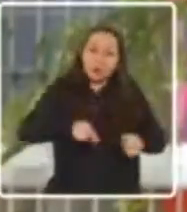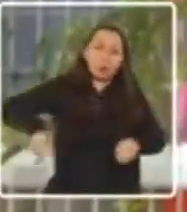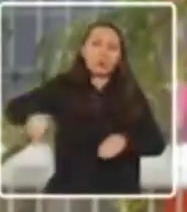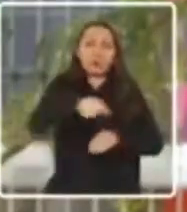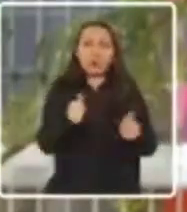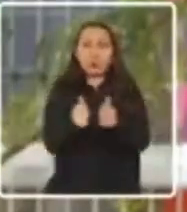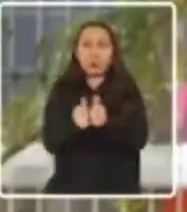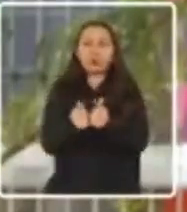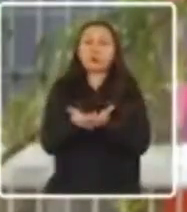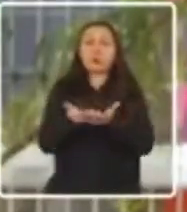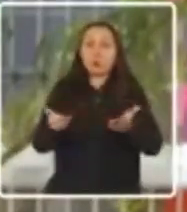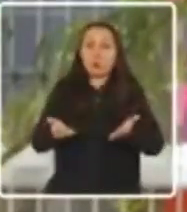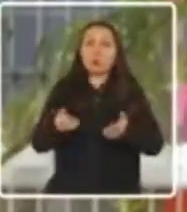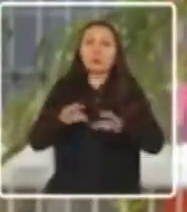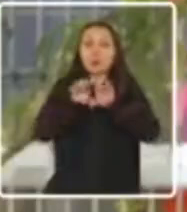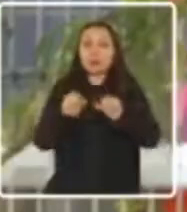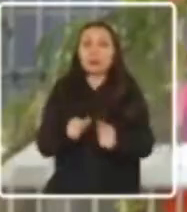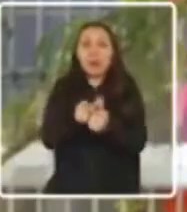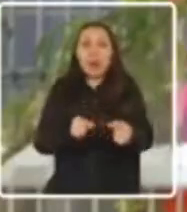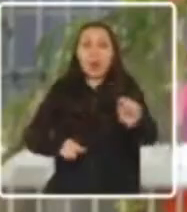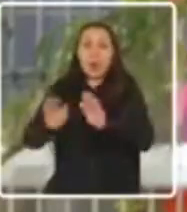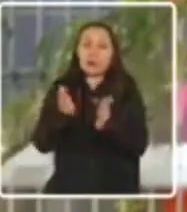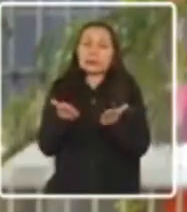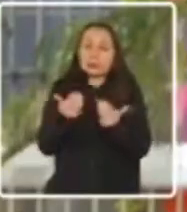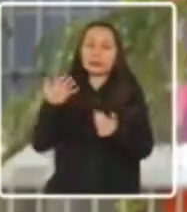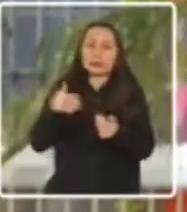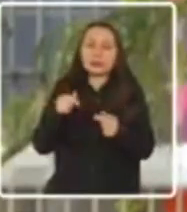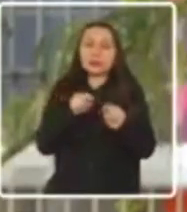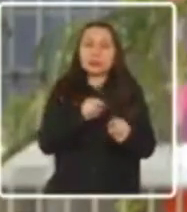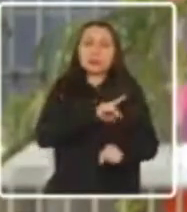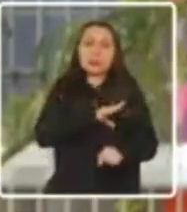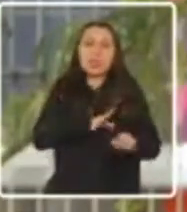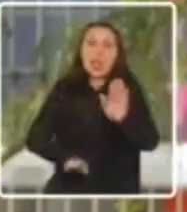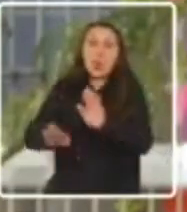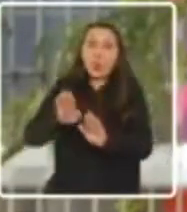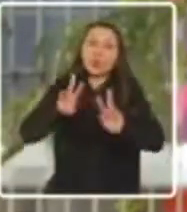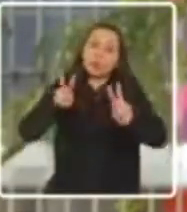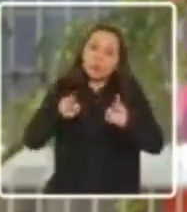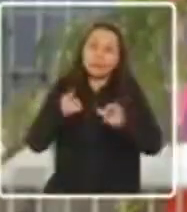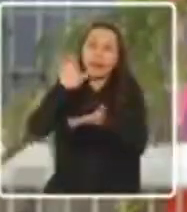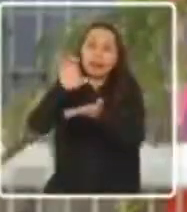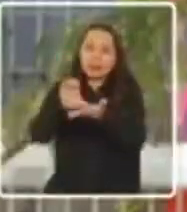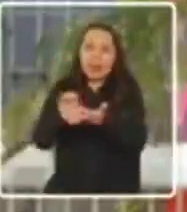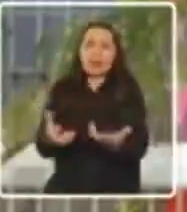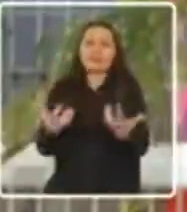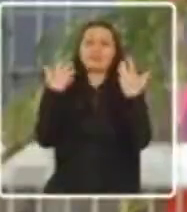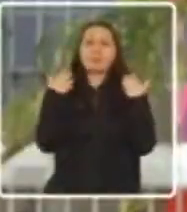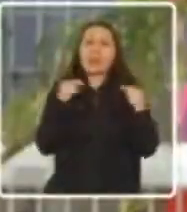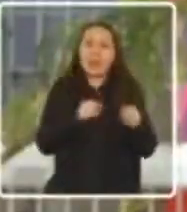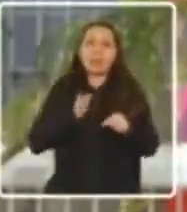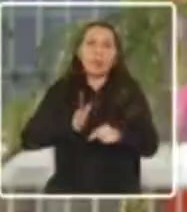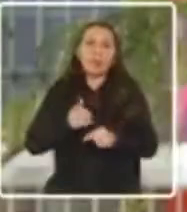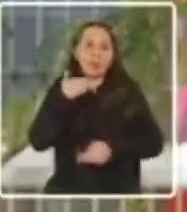en conjunto. Por eso contar con un sistema nacional de cuidado es una necesidad. Y Chile Cuida es la forma en que el Estado se hace cargo de ello, y